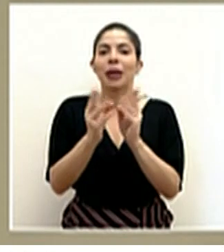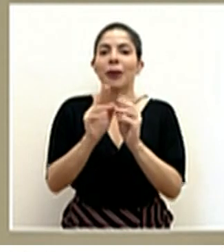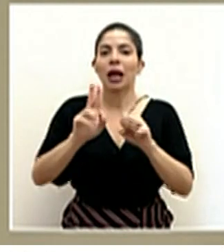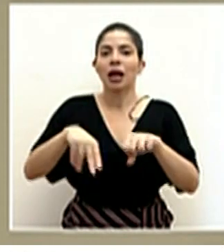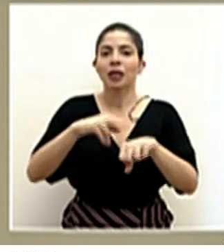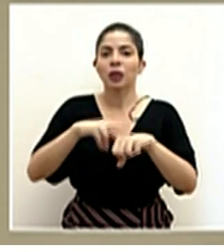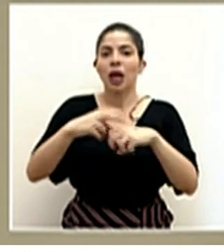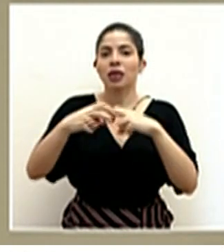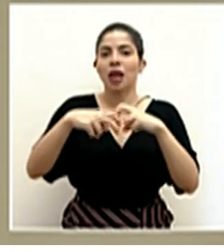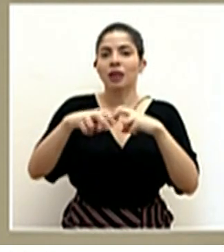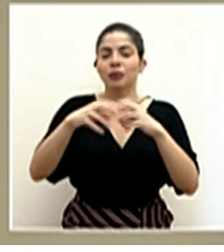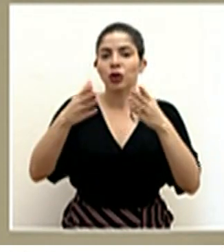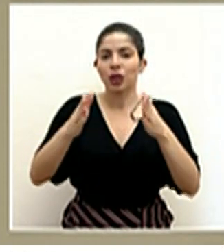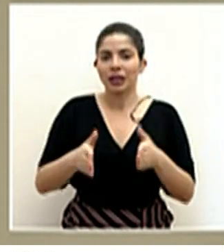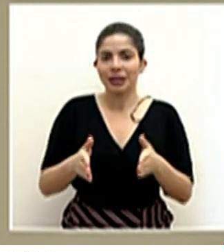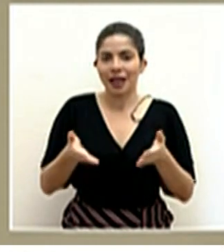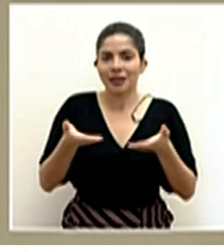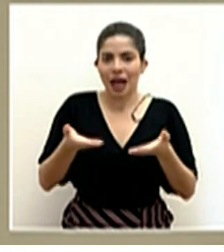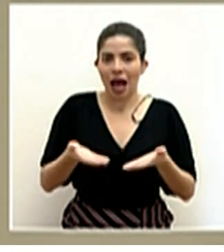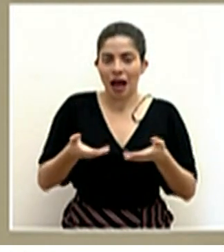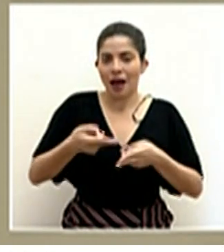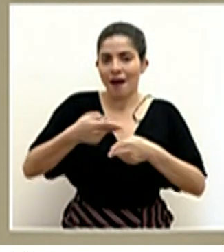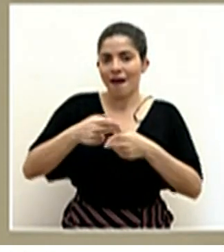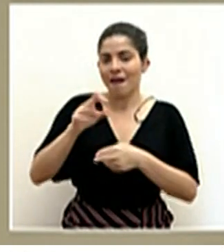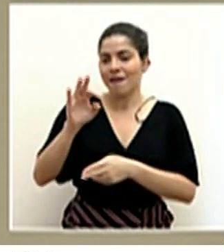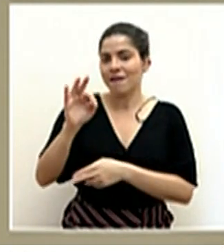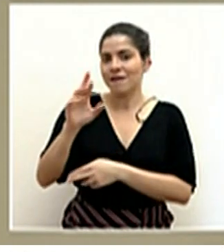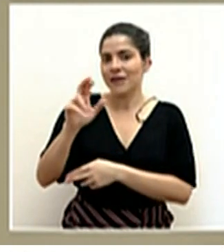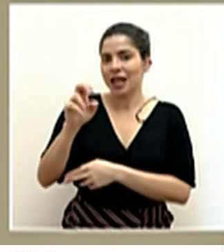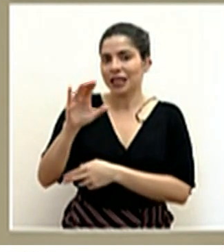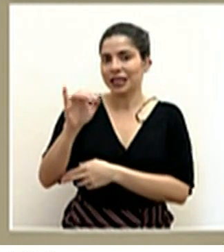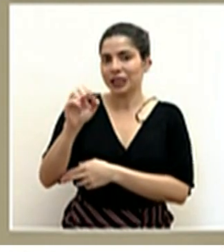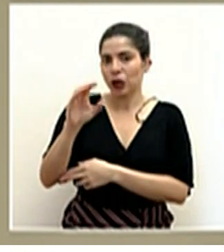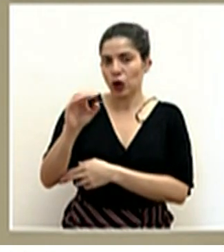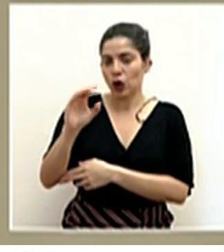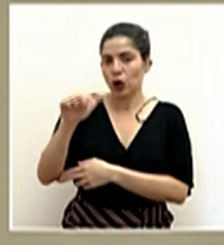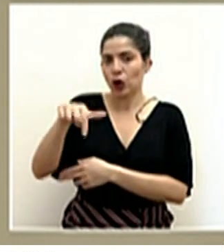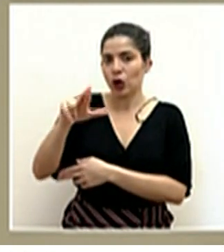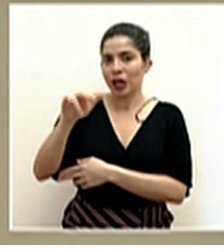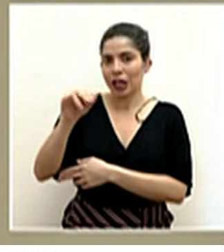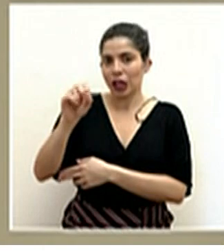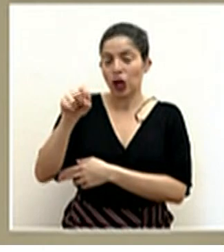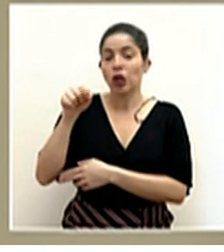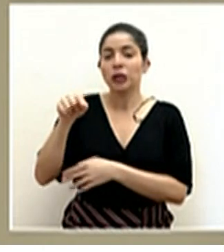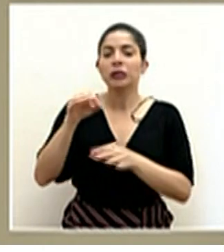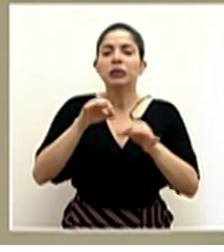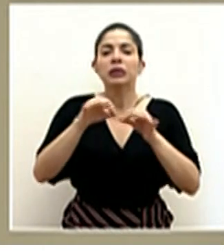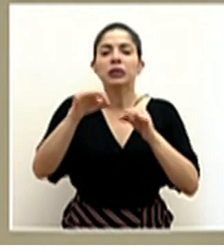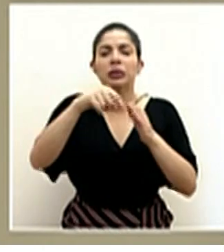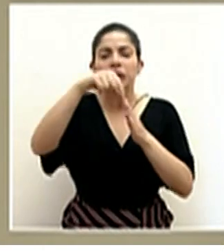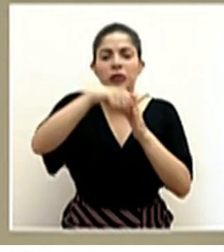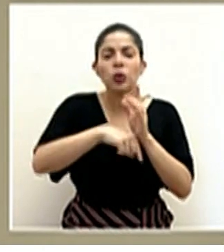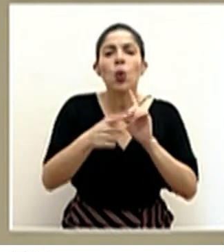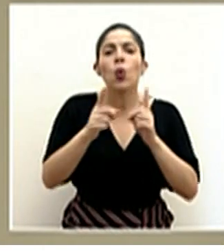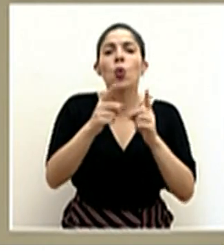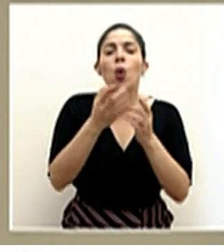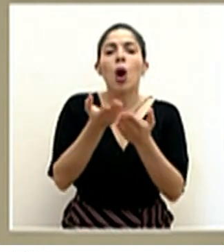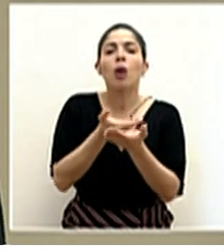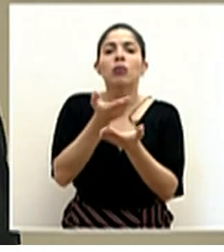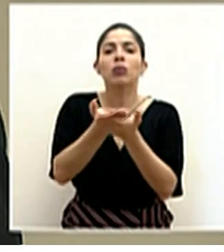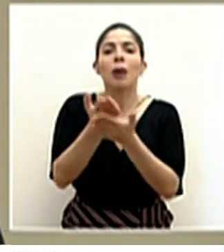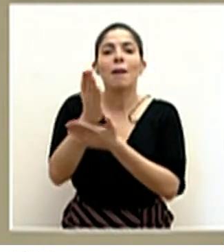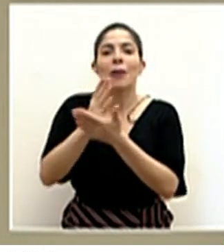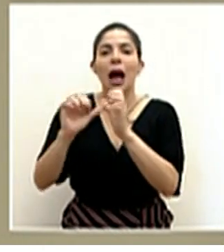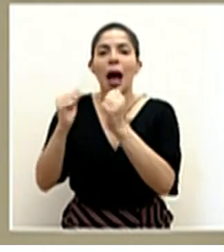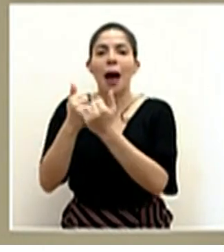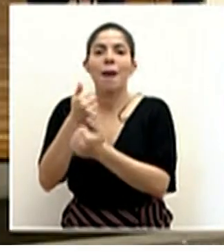de Transportistas de Carga, Francisco Quirós, quien nos detallará la solución que el sector empresarial le presentó a las autoridades de gobierno. Buenas tardes,